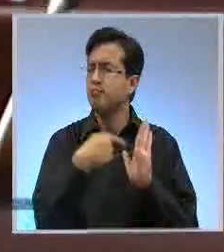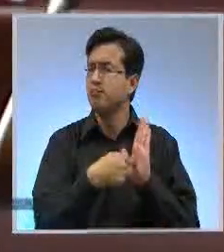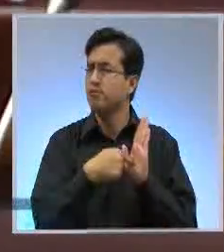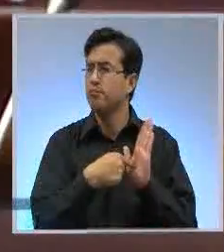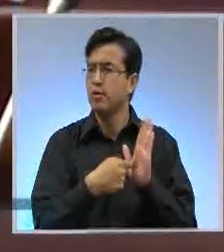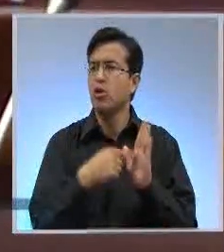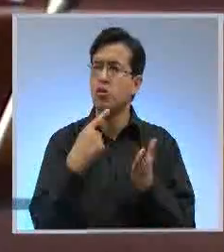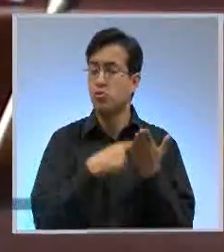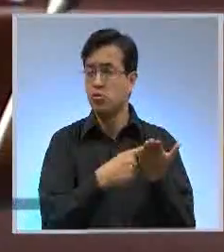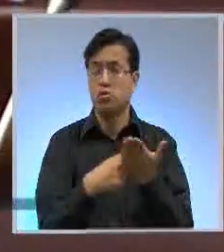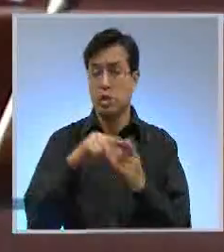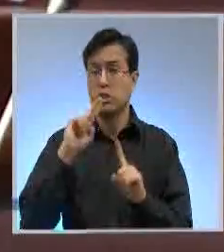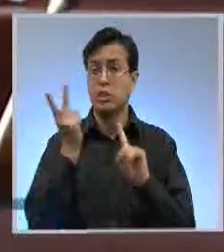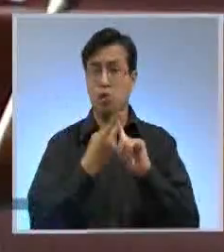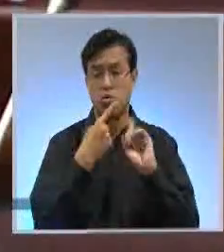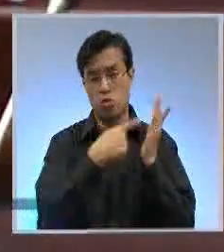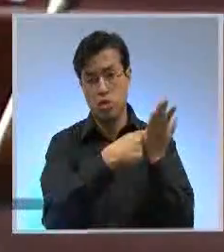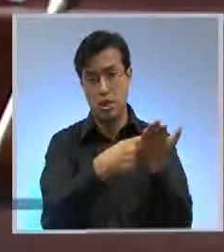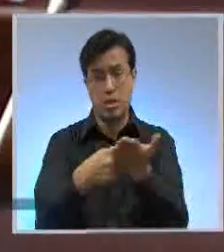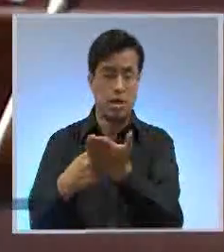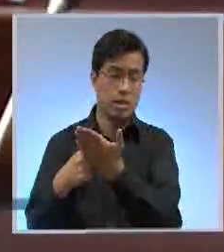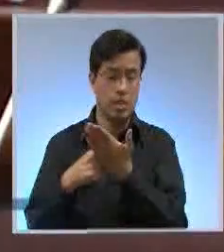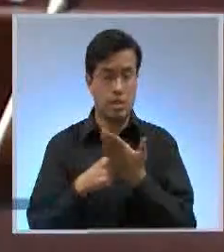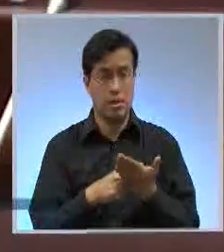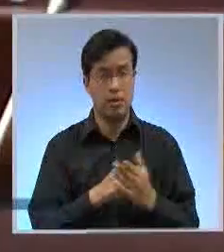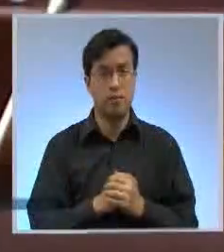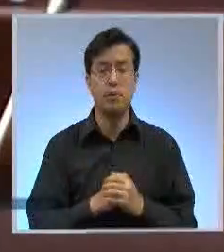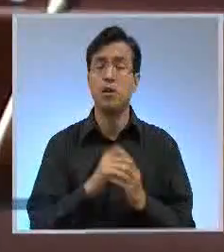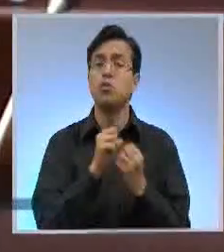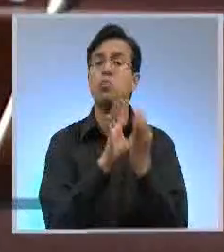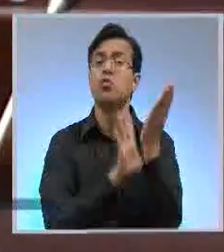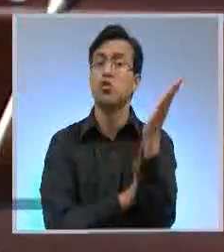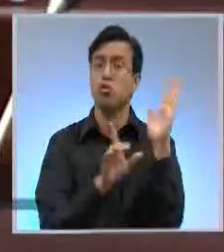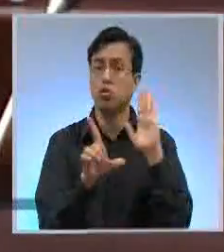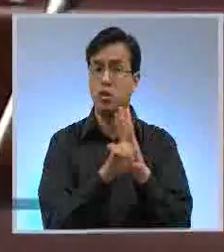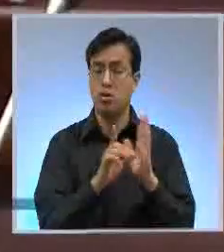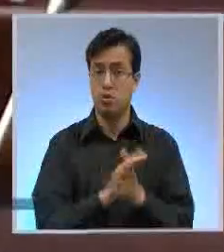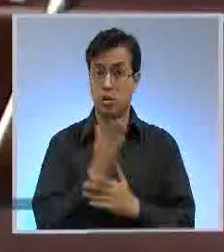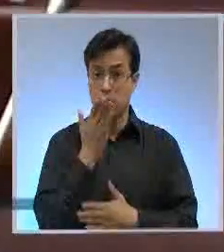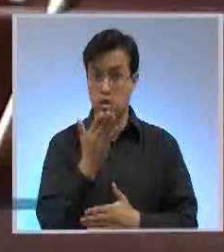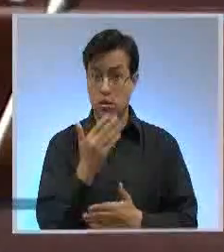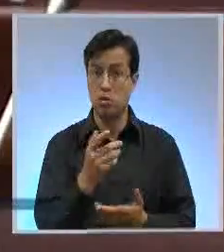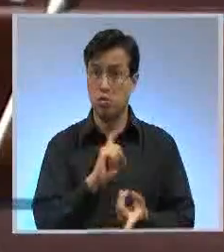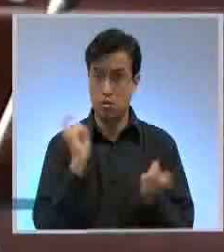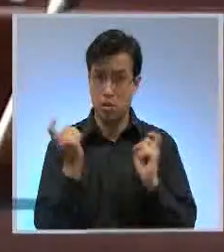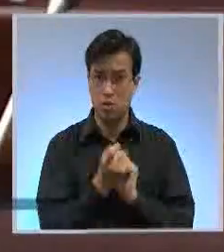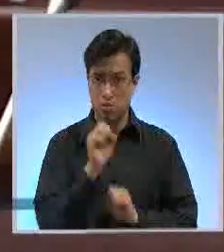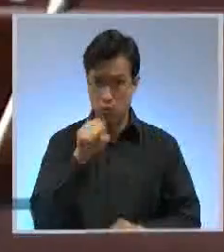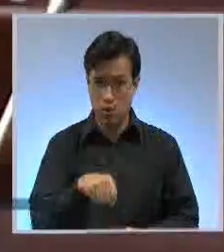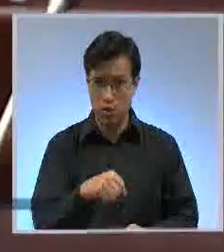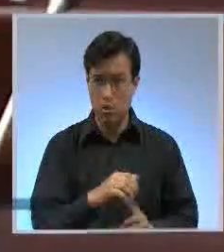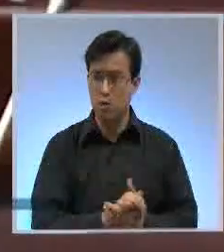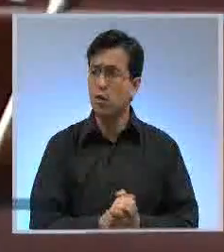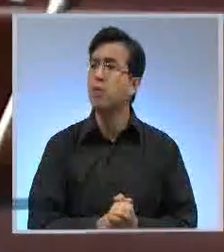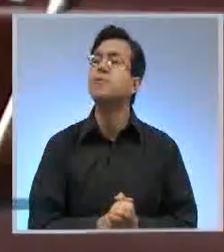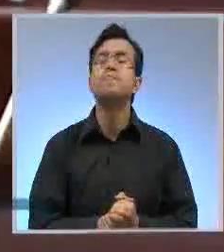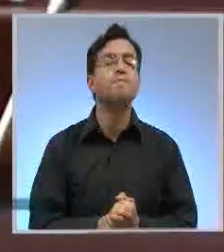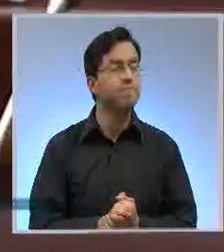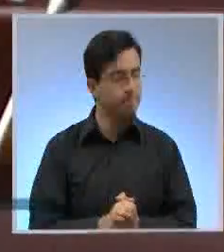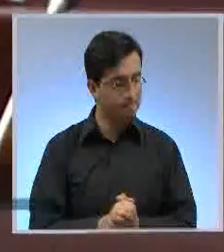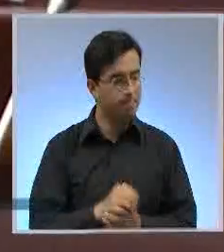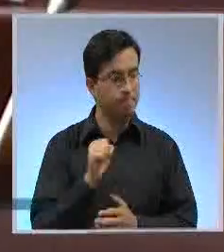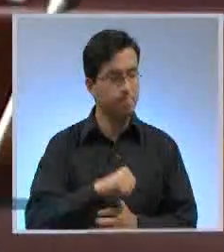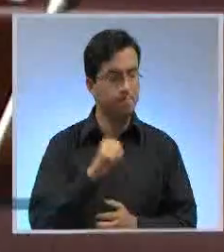con ese proyecto? Bueno, el CAL lo ha calificado como un insumo para la discusión dentro de la Ley Orgánica de Ordenamiento